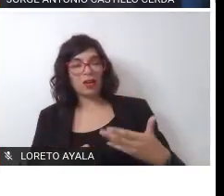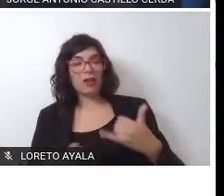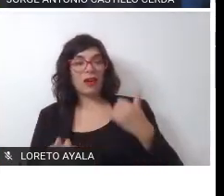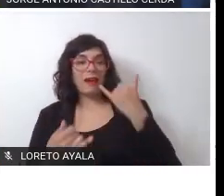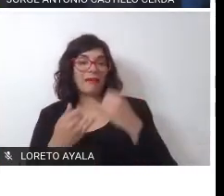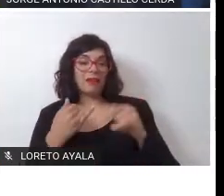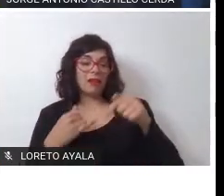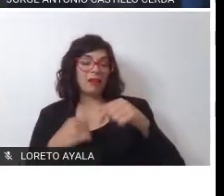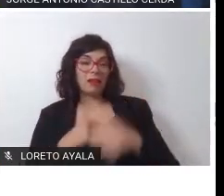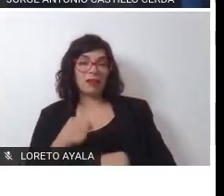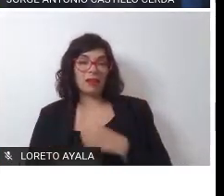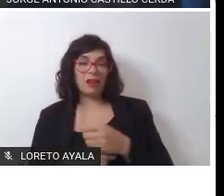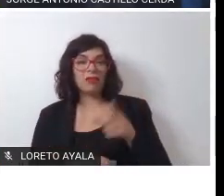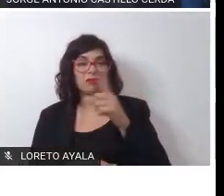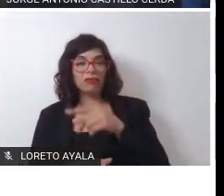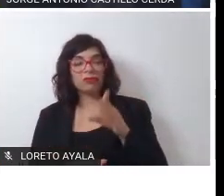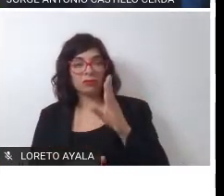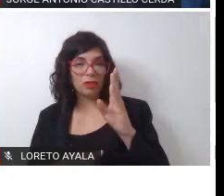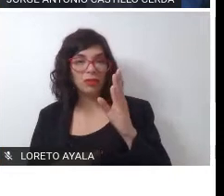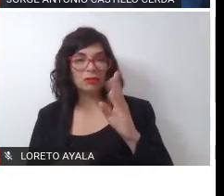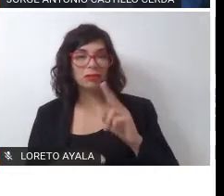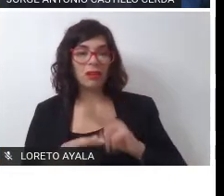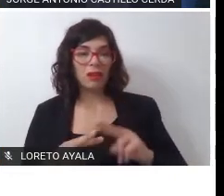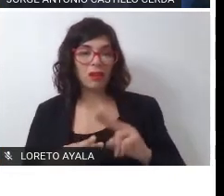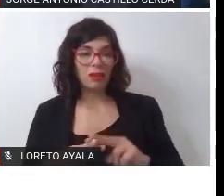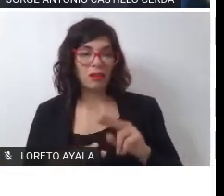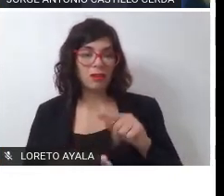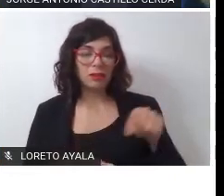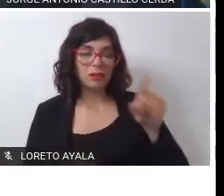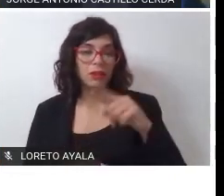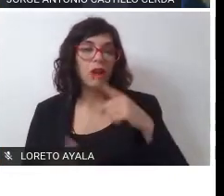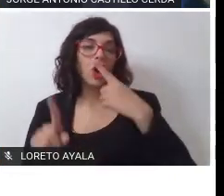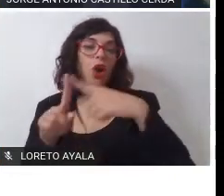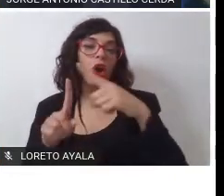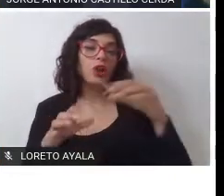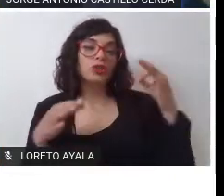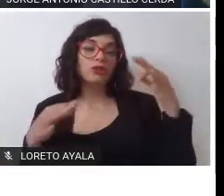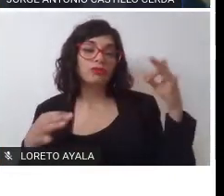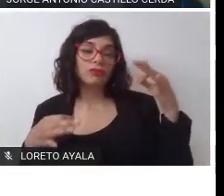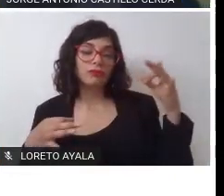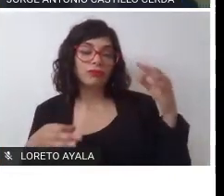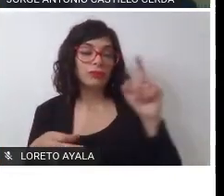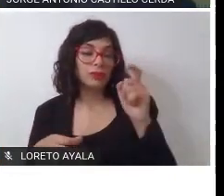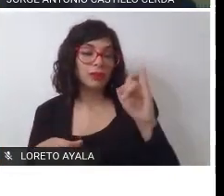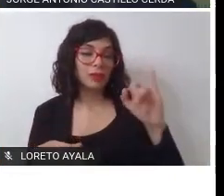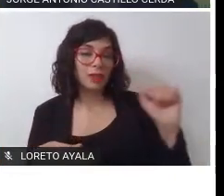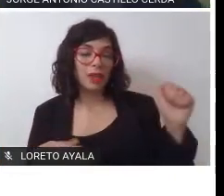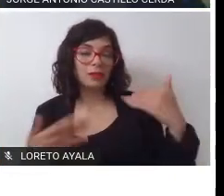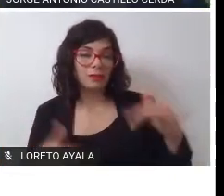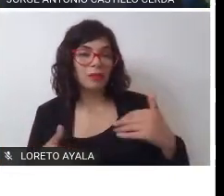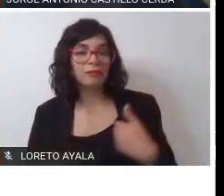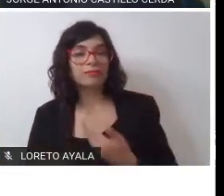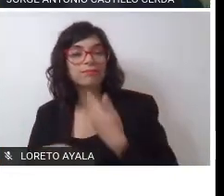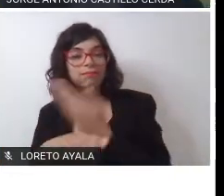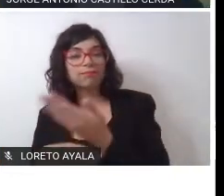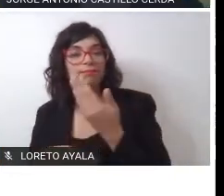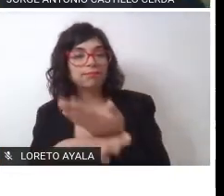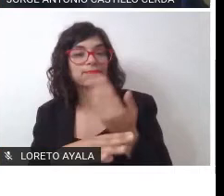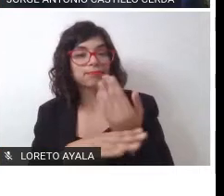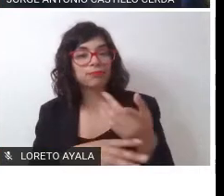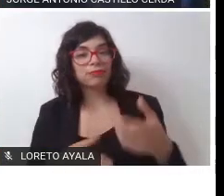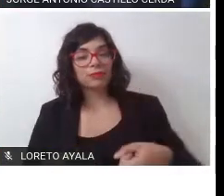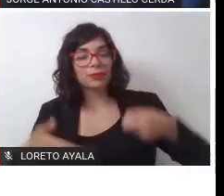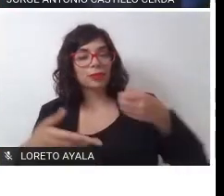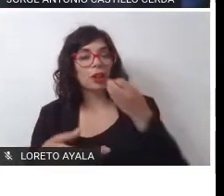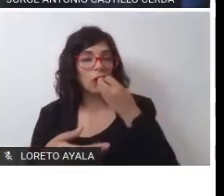este año, lo han hecho y lo siguen haciendo. Otras guías que se entregan en el tema de la entrega de la canasta